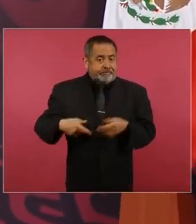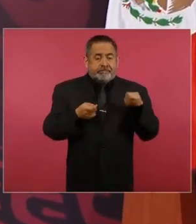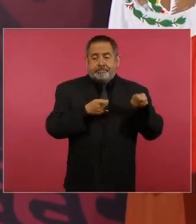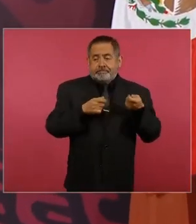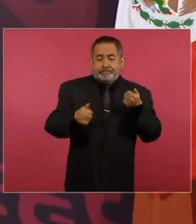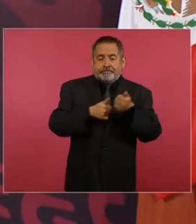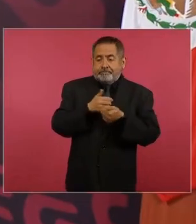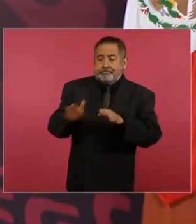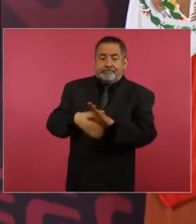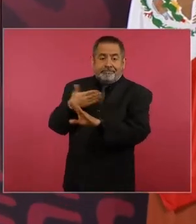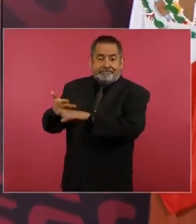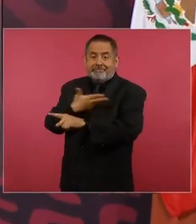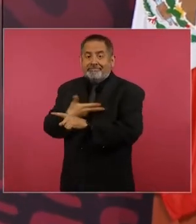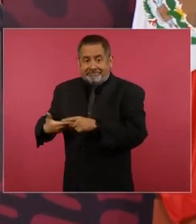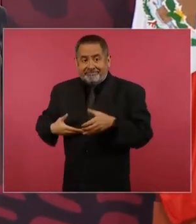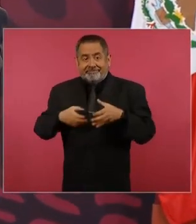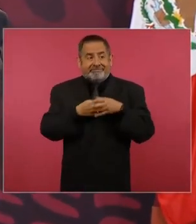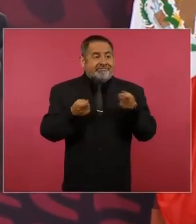porque